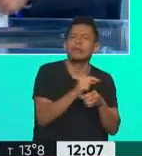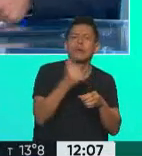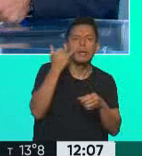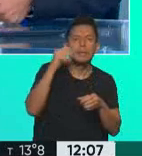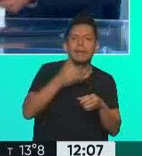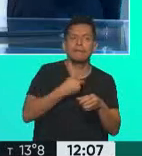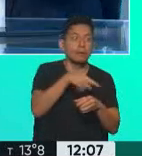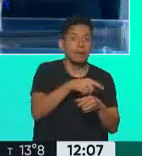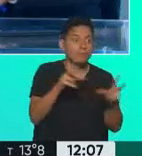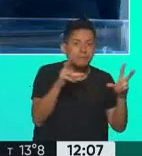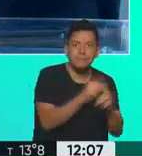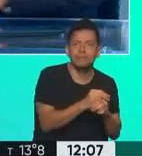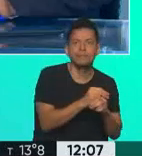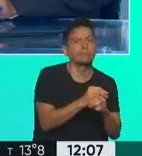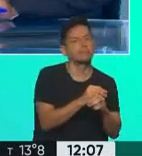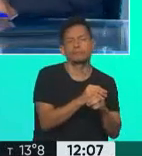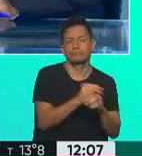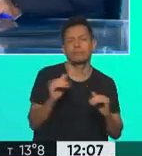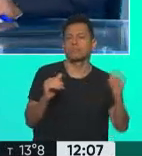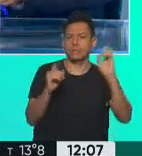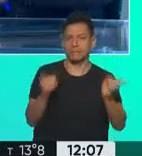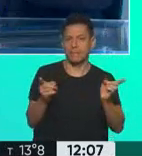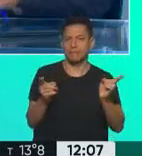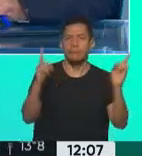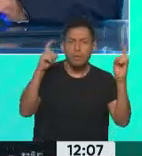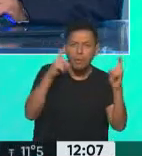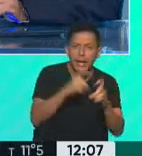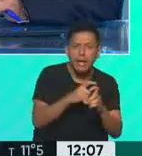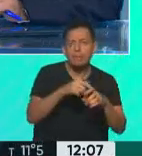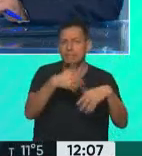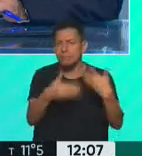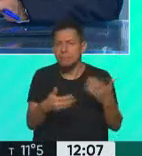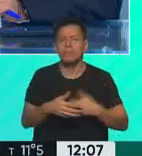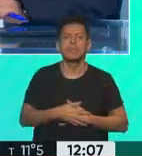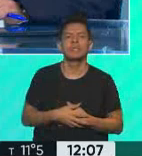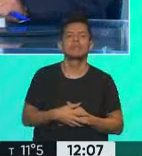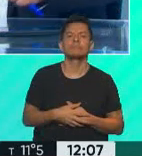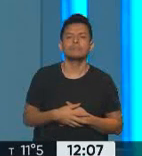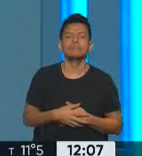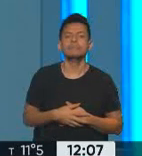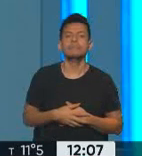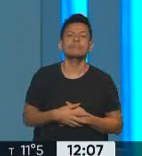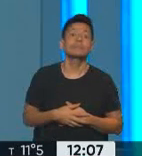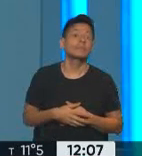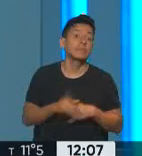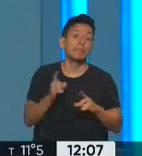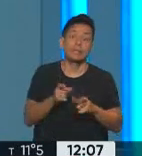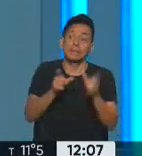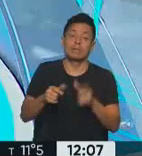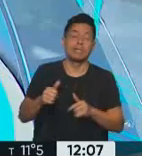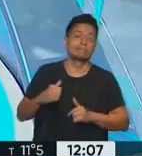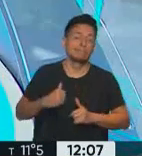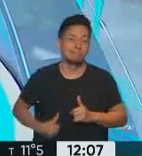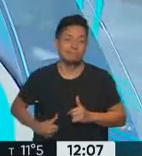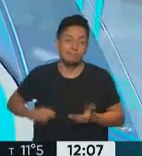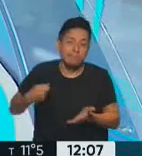provoca desabastecimiento y suele provocar algún problema de logística después, posteriormente para el transporte. También queda afectado el bolsillo, si también